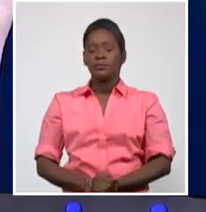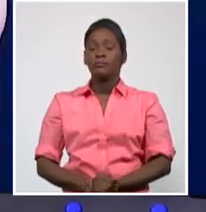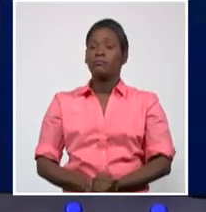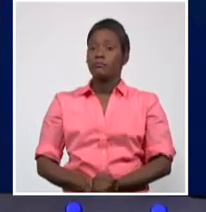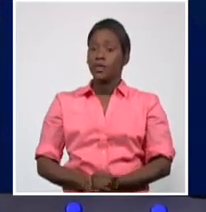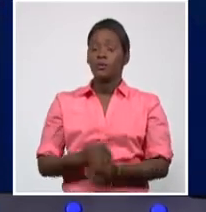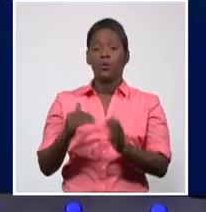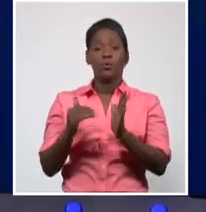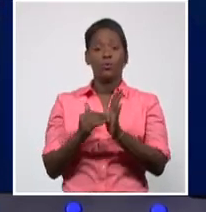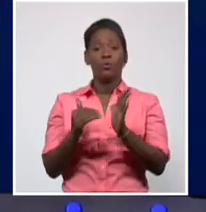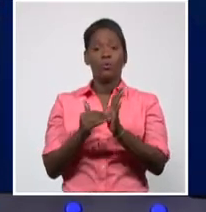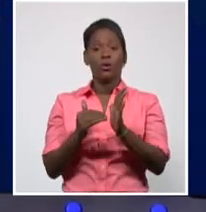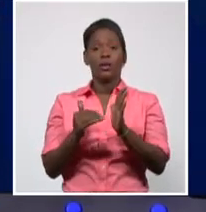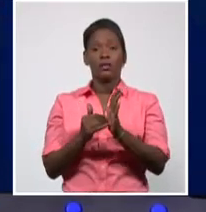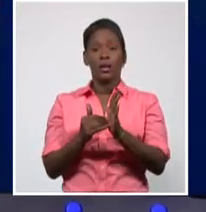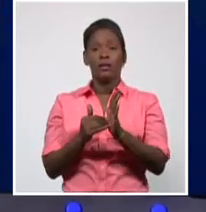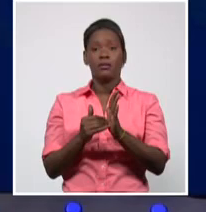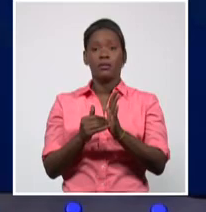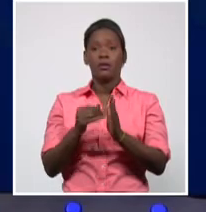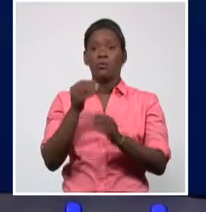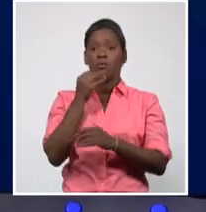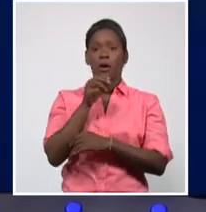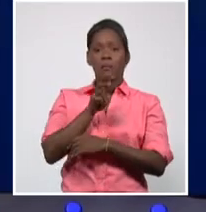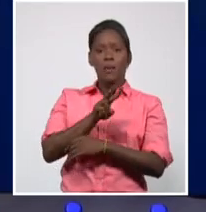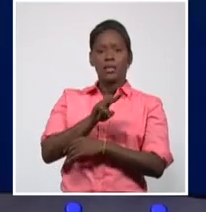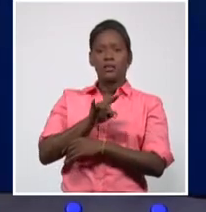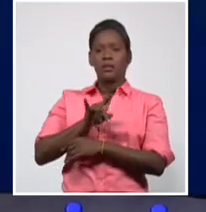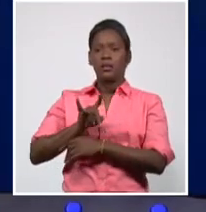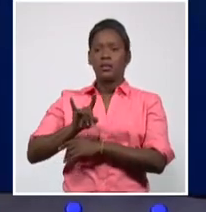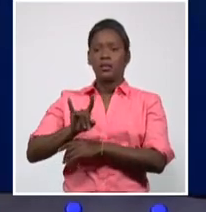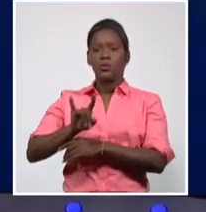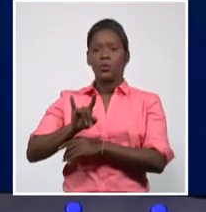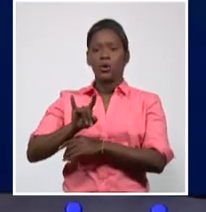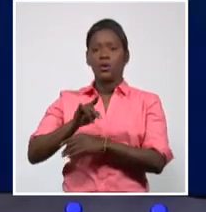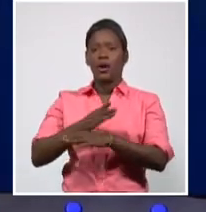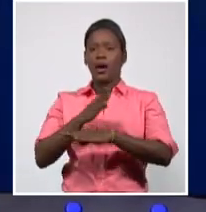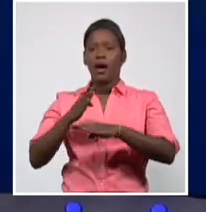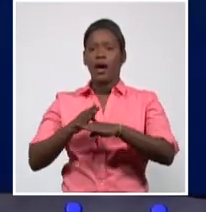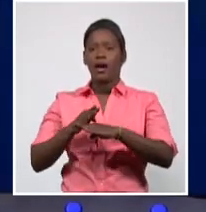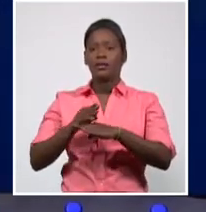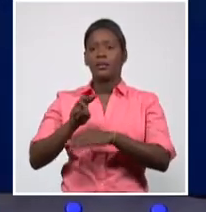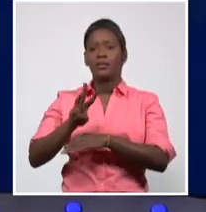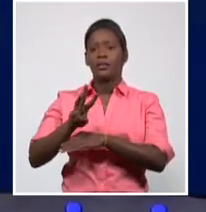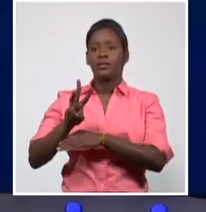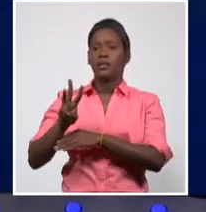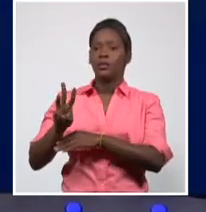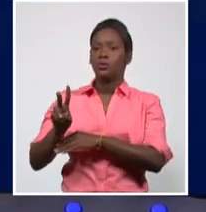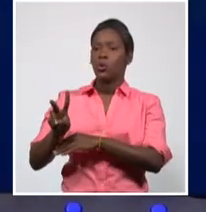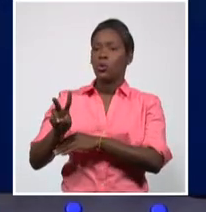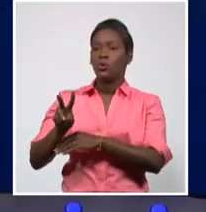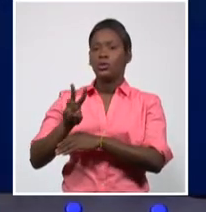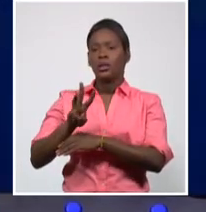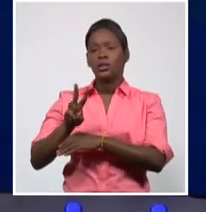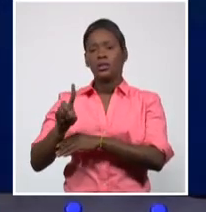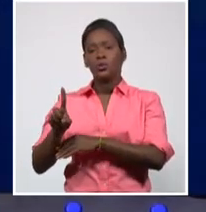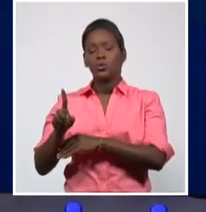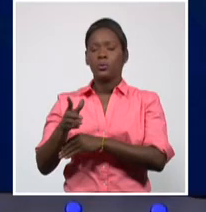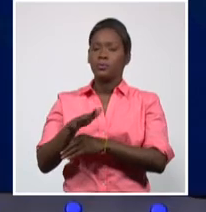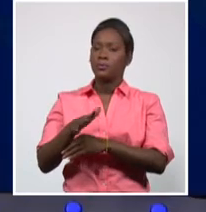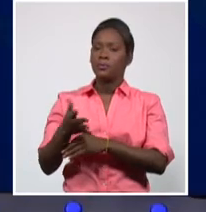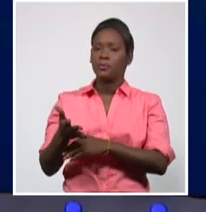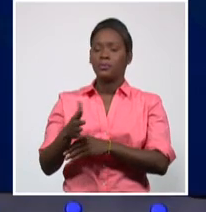tarde, ascenderán con valores de 29 y hasta 31 grados Celsius, llegará a 32 grados Celsius en la